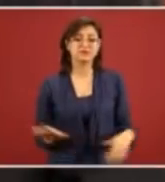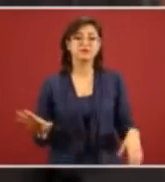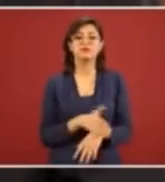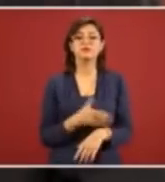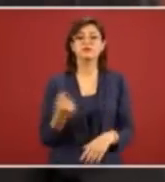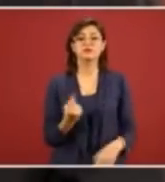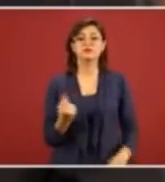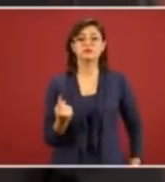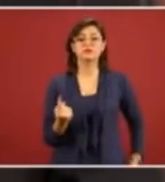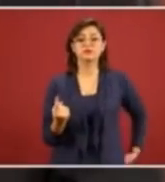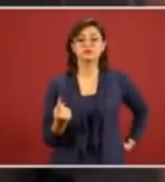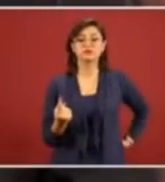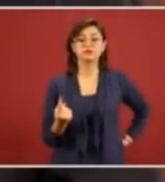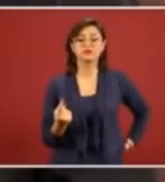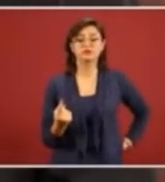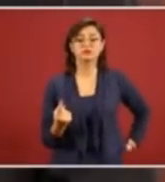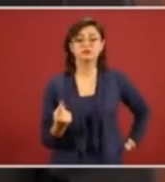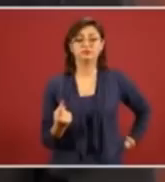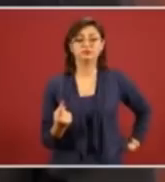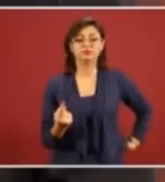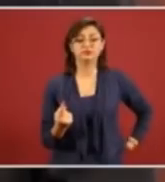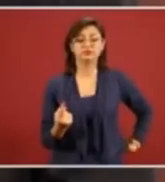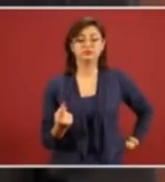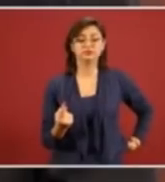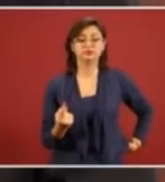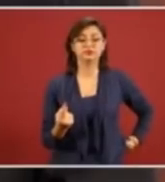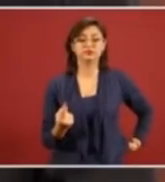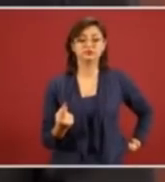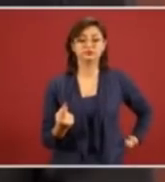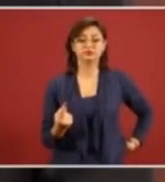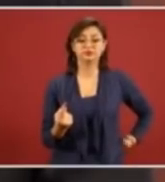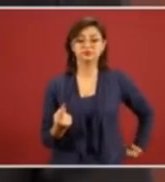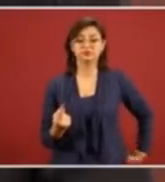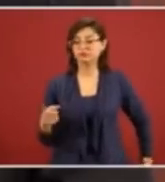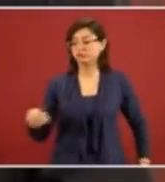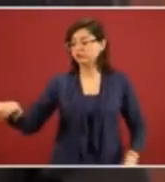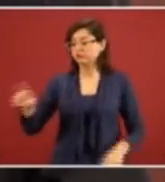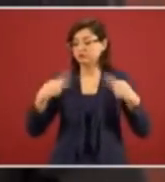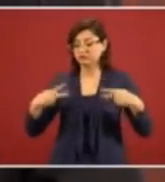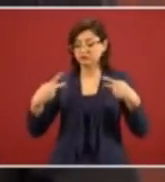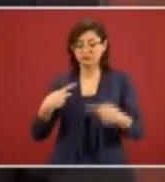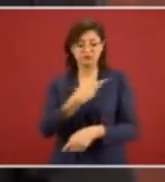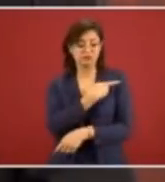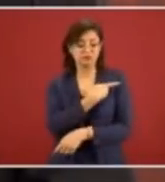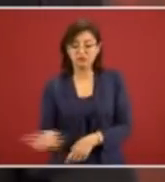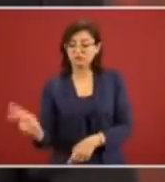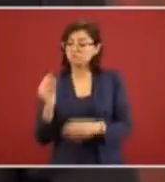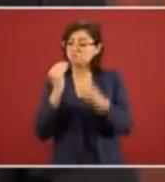porque hay gastos que la gente pobre tiene que seguir haciendo. Por ejemplo, el